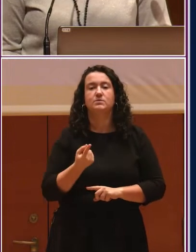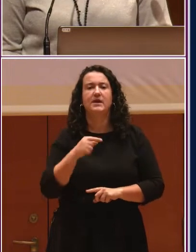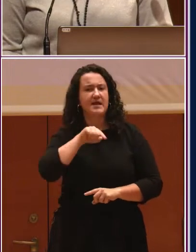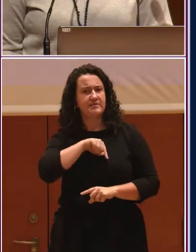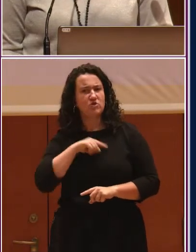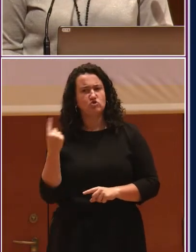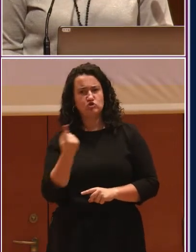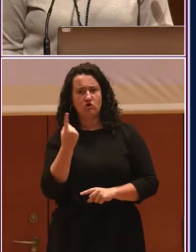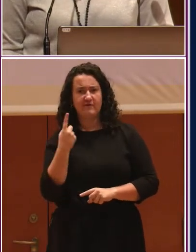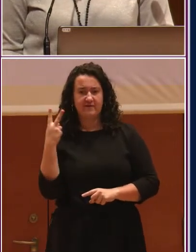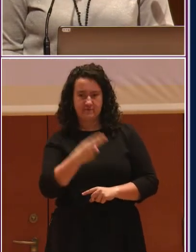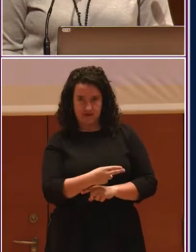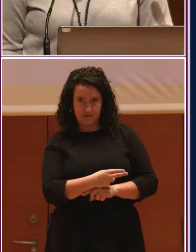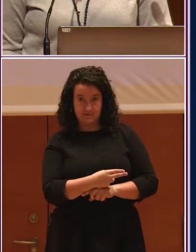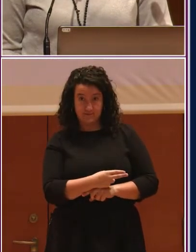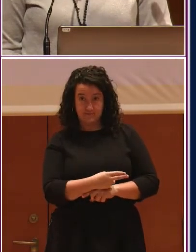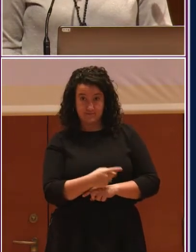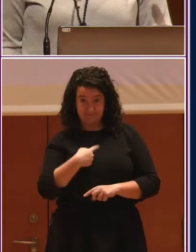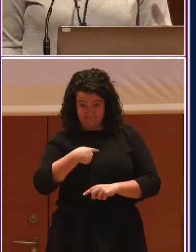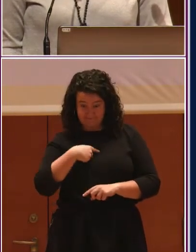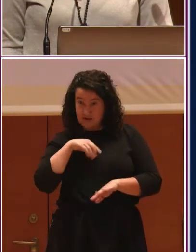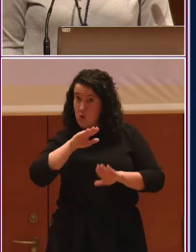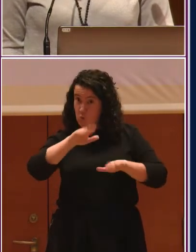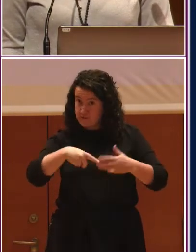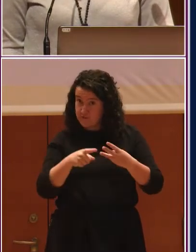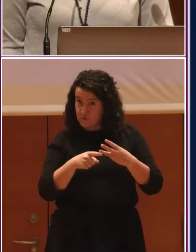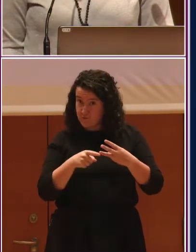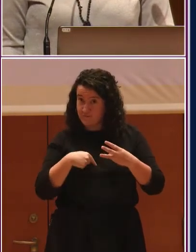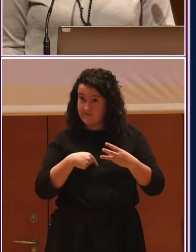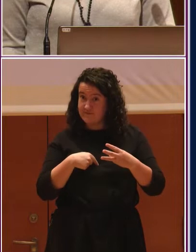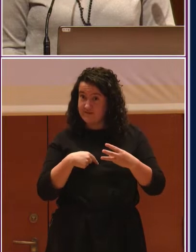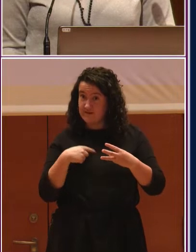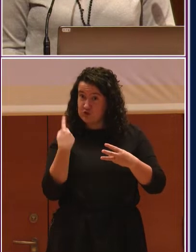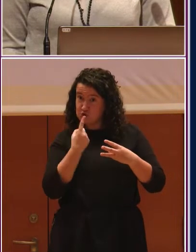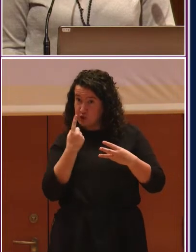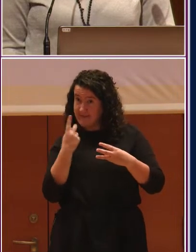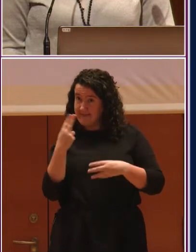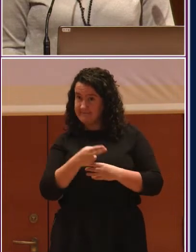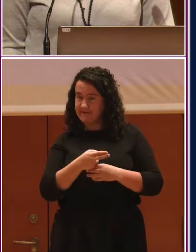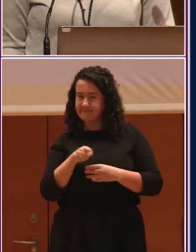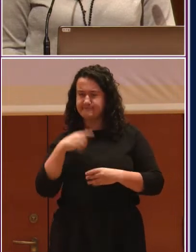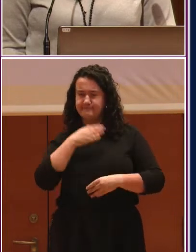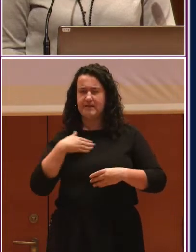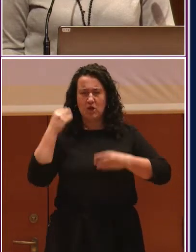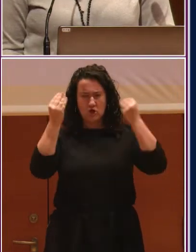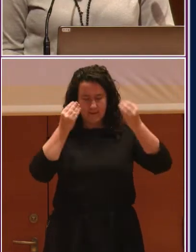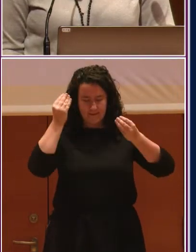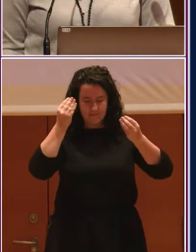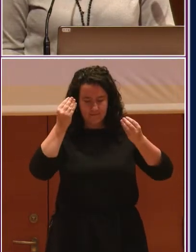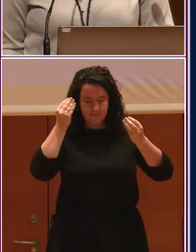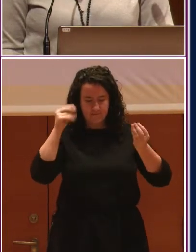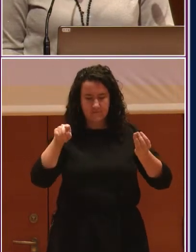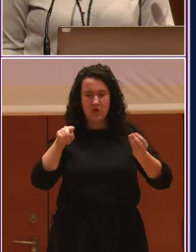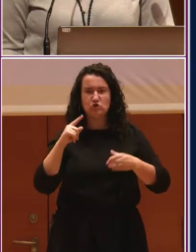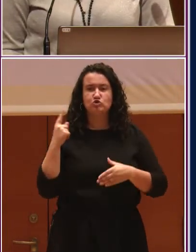para que se empoderen para evitar la marginación social y también para evitar el sentimiento de